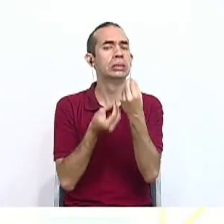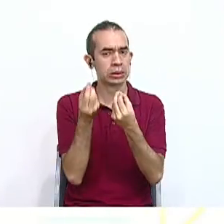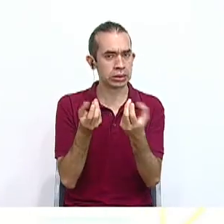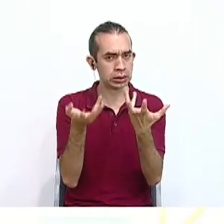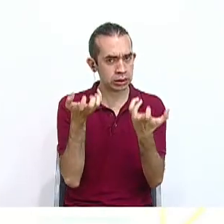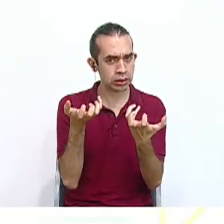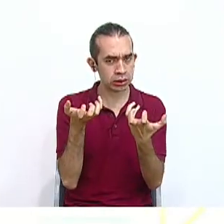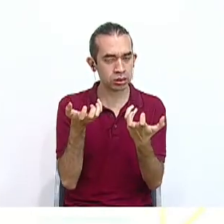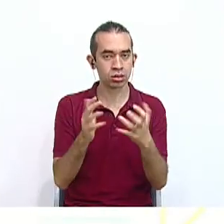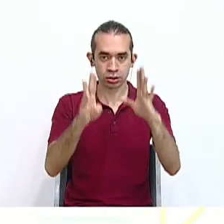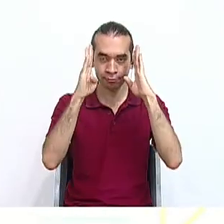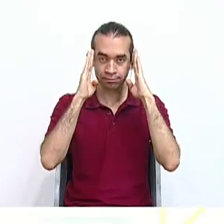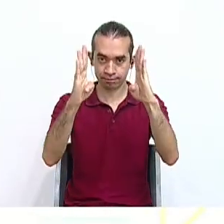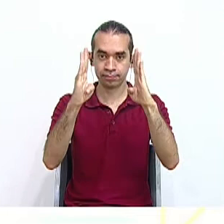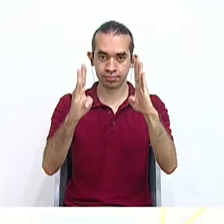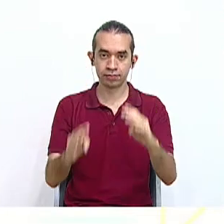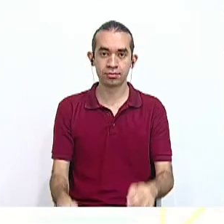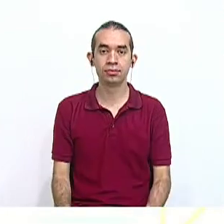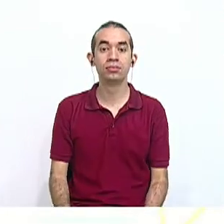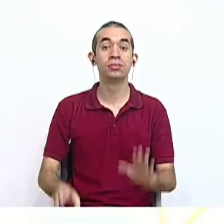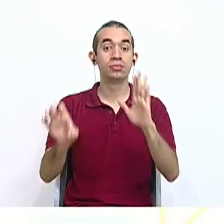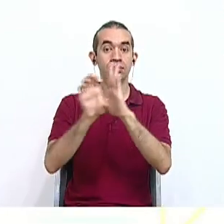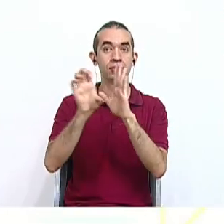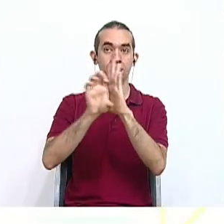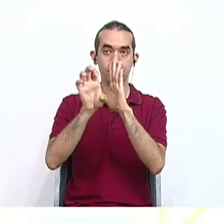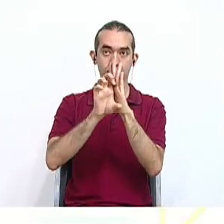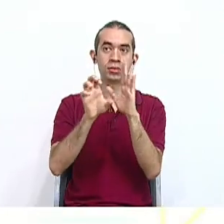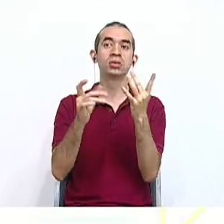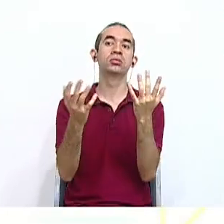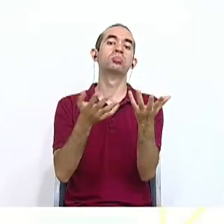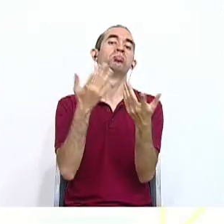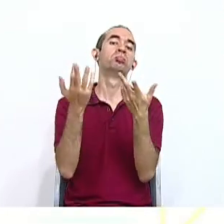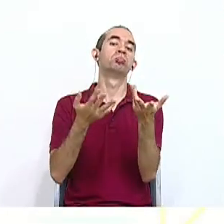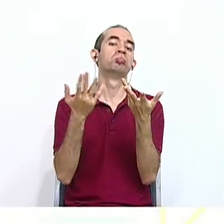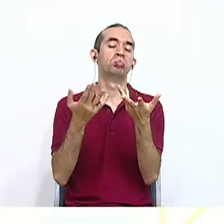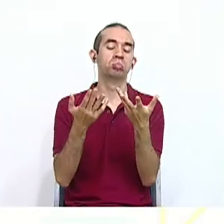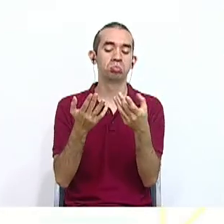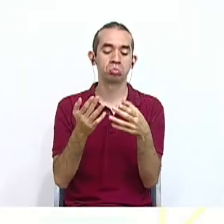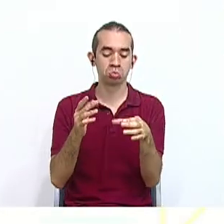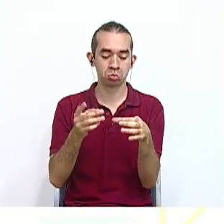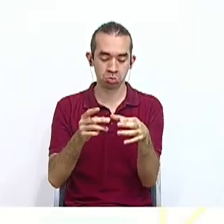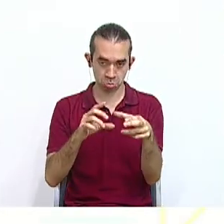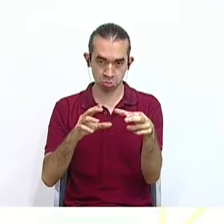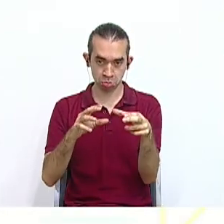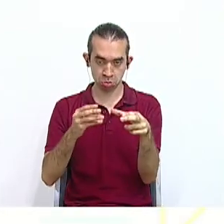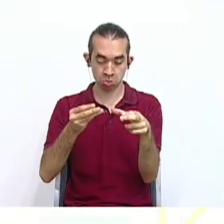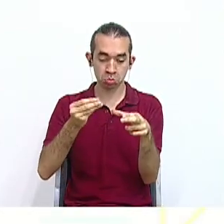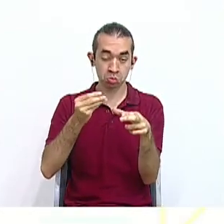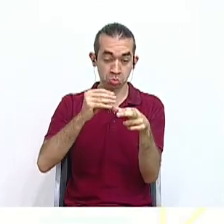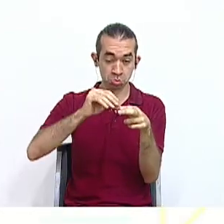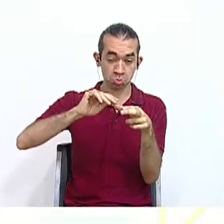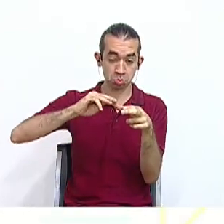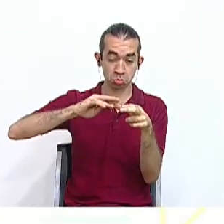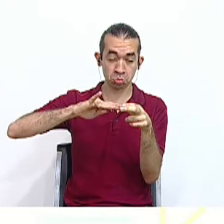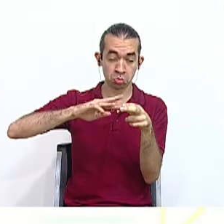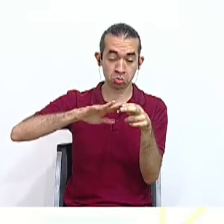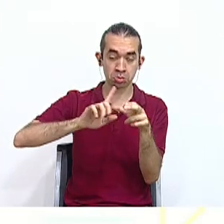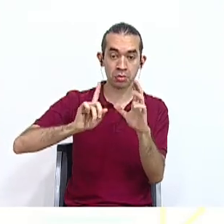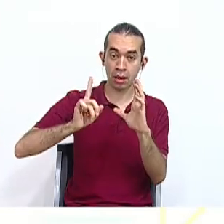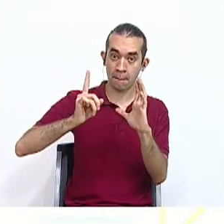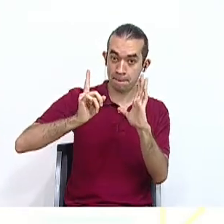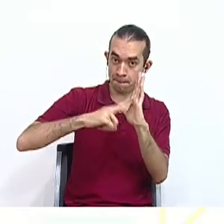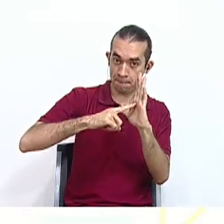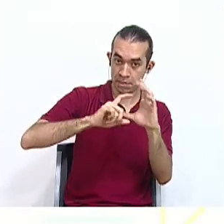Mucha atención a lo que vamos a hacer. Si nosotros tenemos, por ejemplo, un medio donde contiene 1000 células